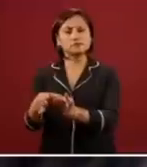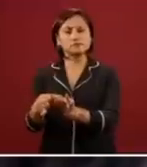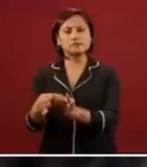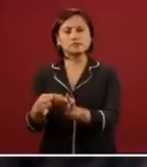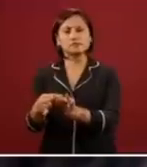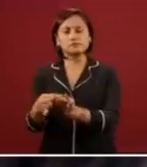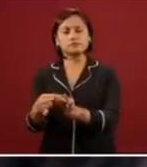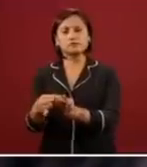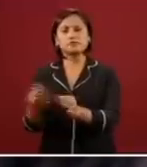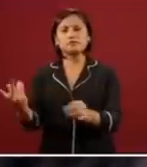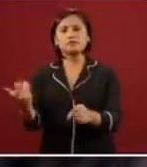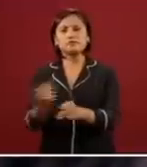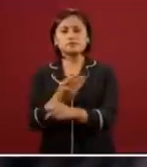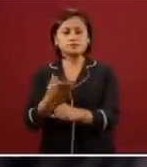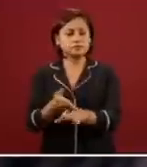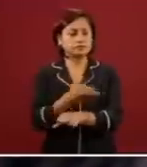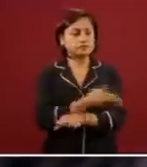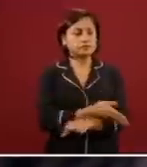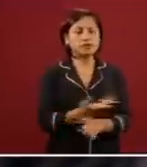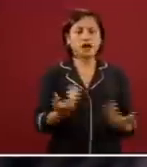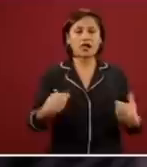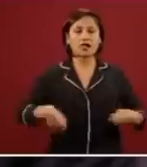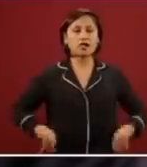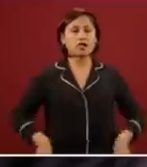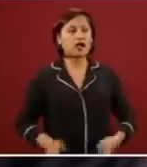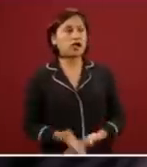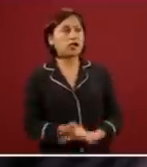fenómenos de evasión.